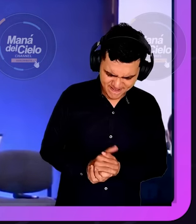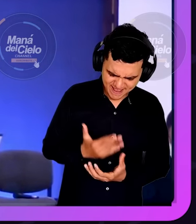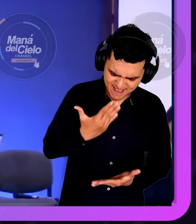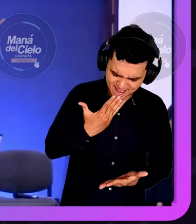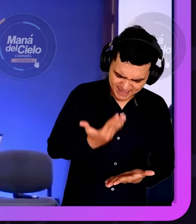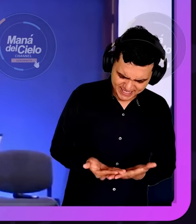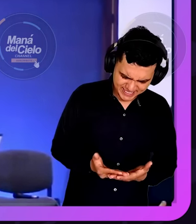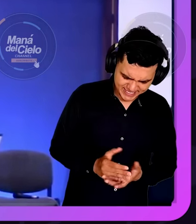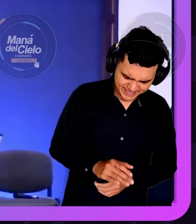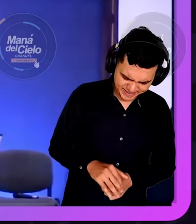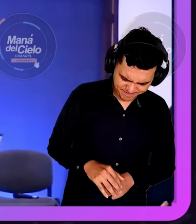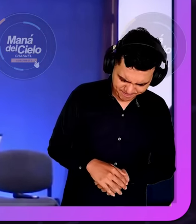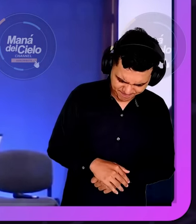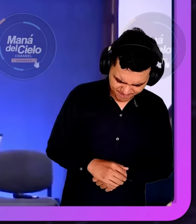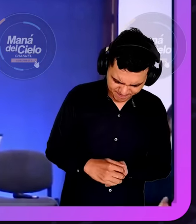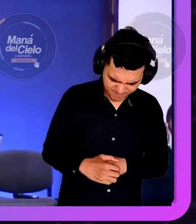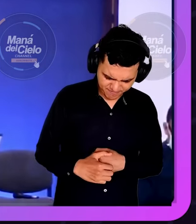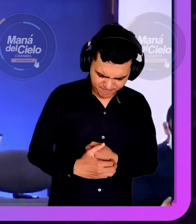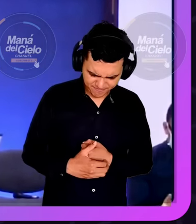esta mañana.